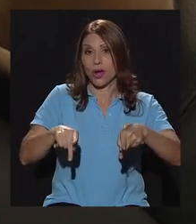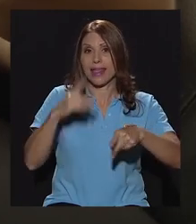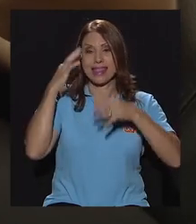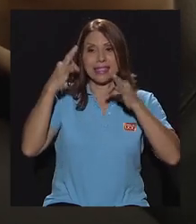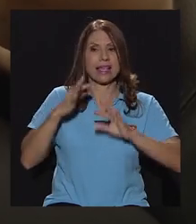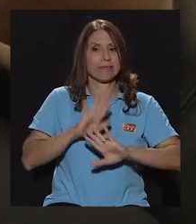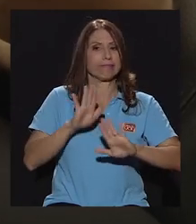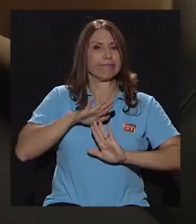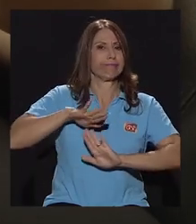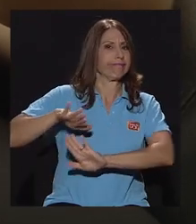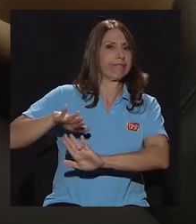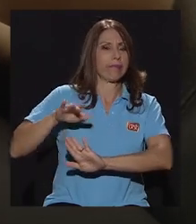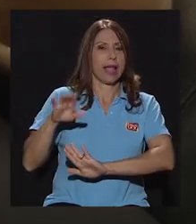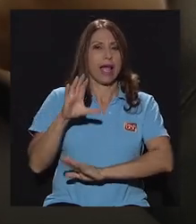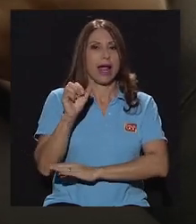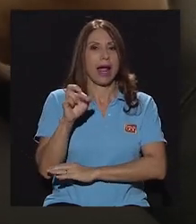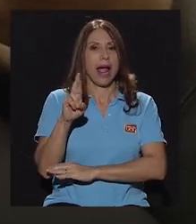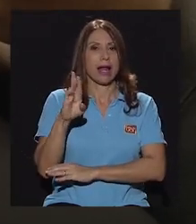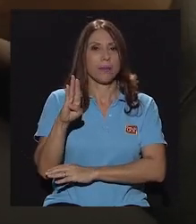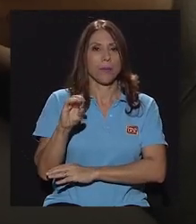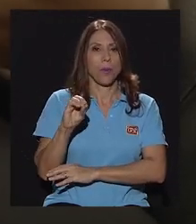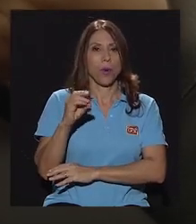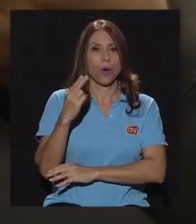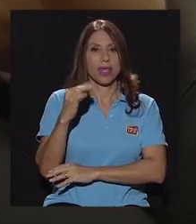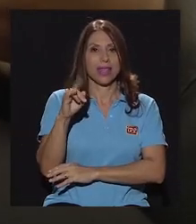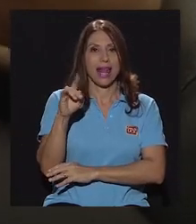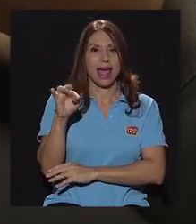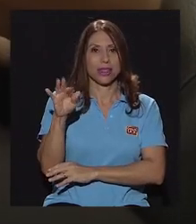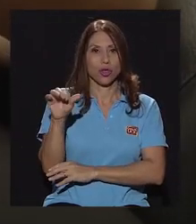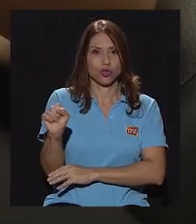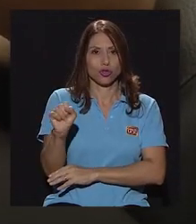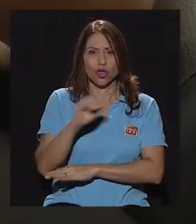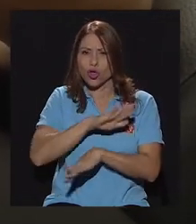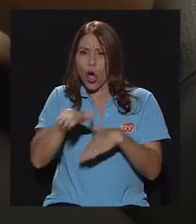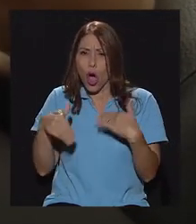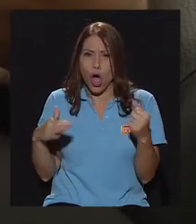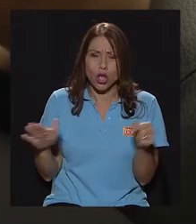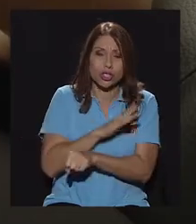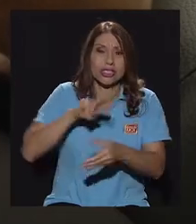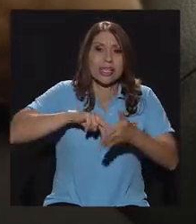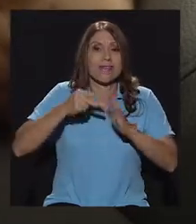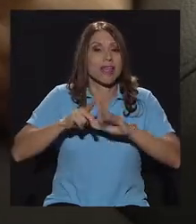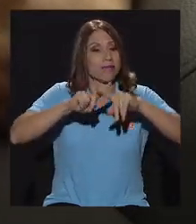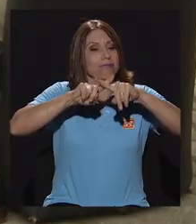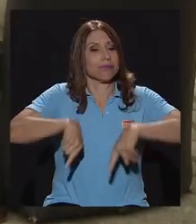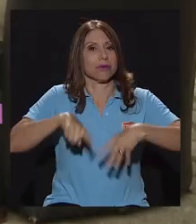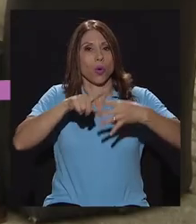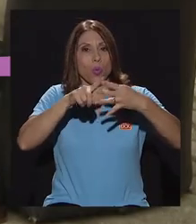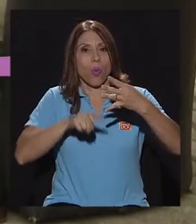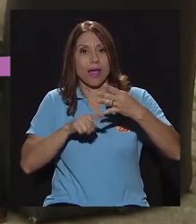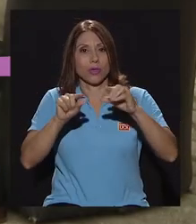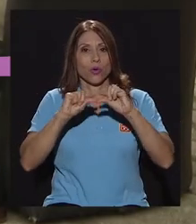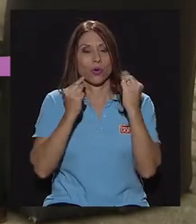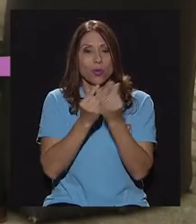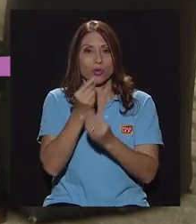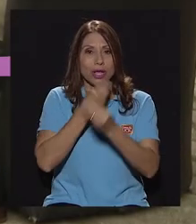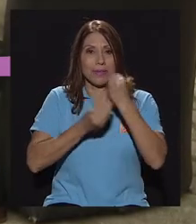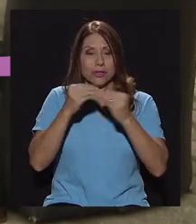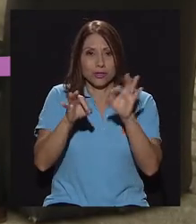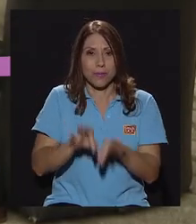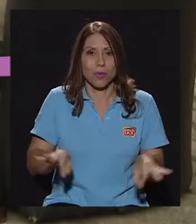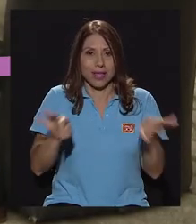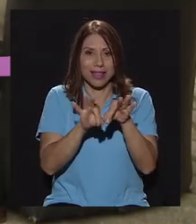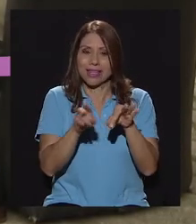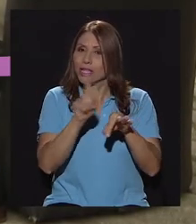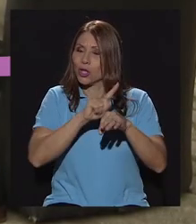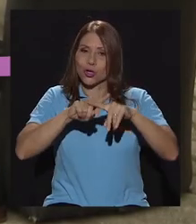decide eliminar los carbohidratos, estamos hablando de que está eliminando 4 grupos de alimentos importantes. Por eso es que no